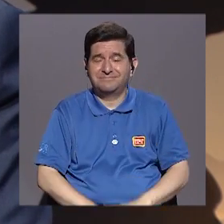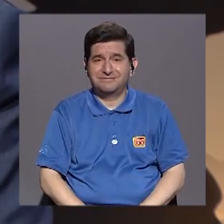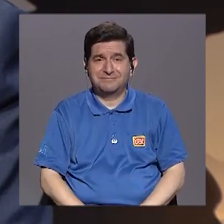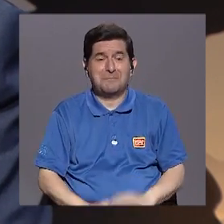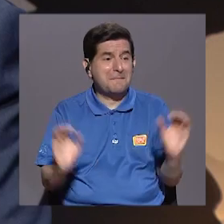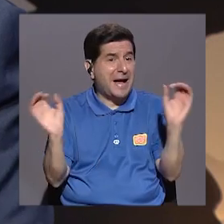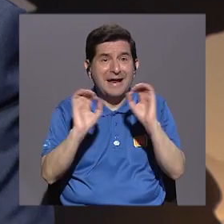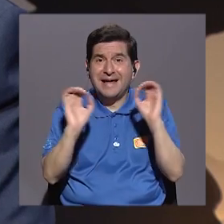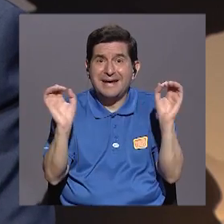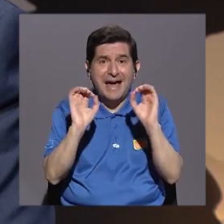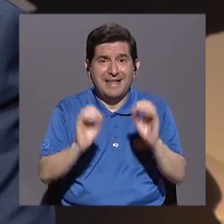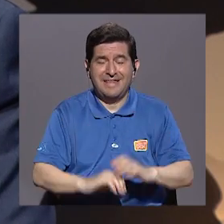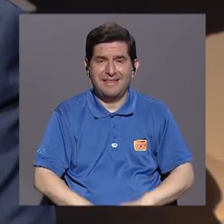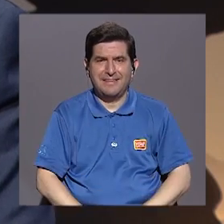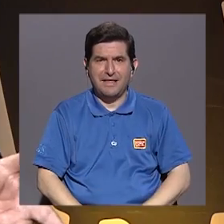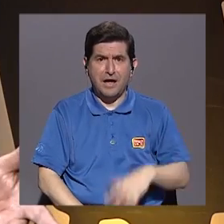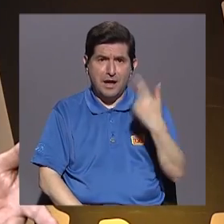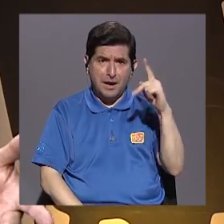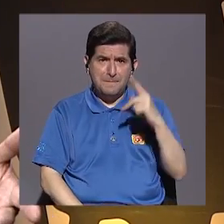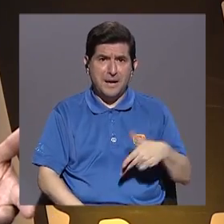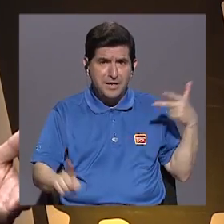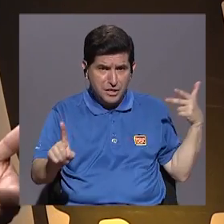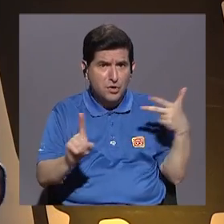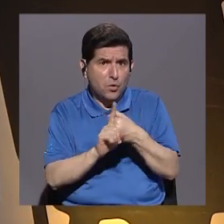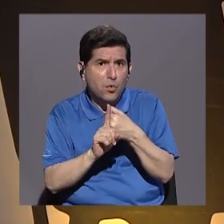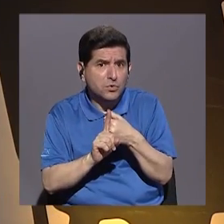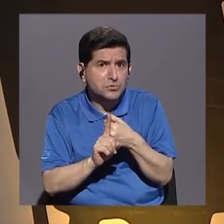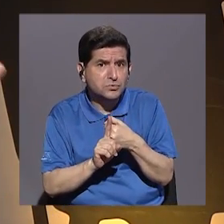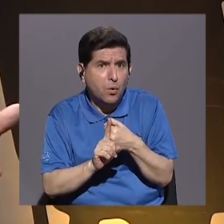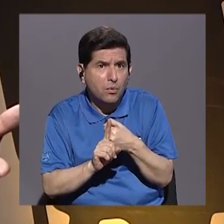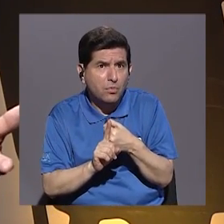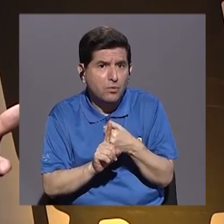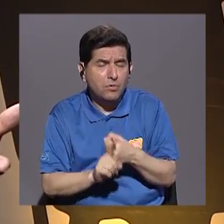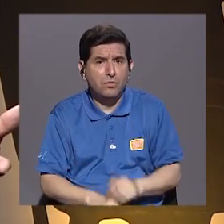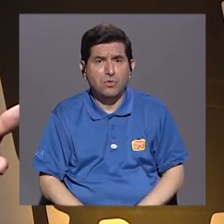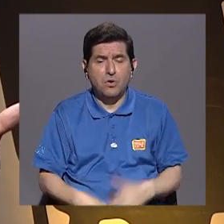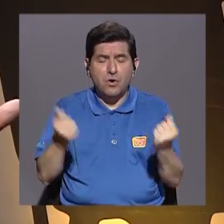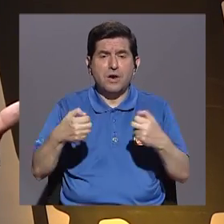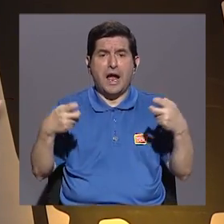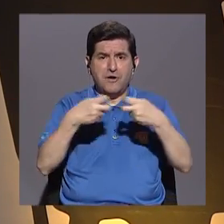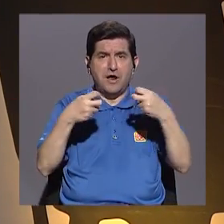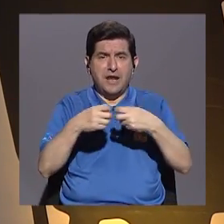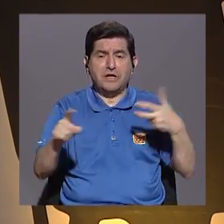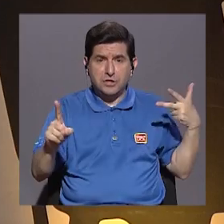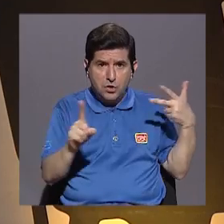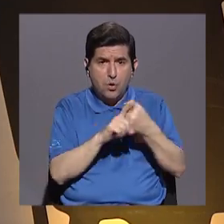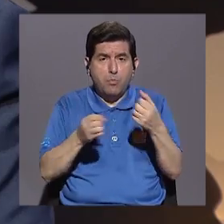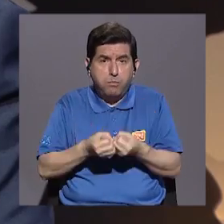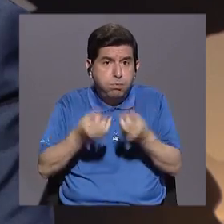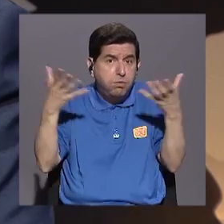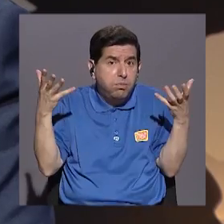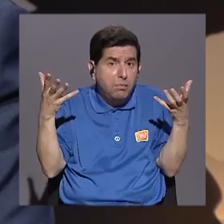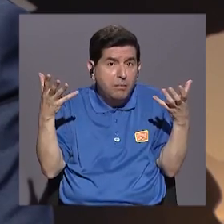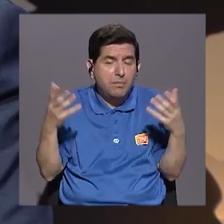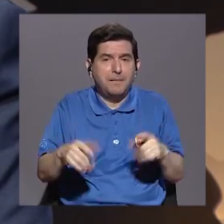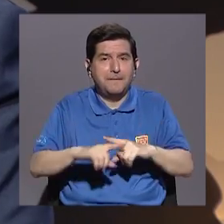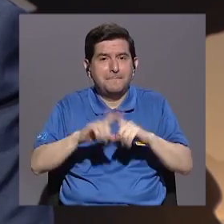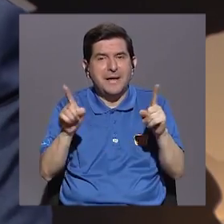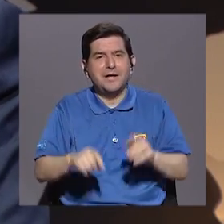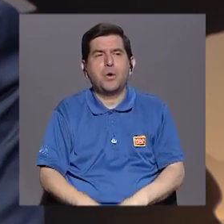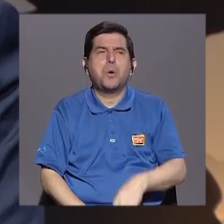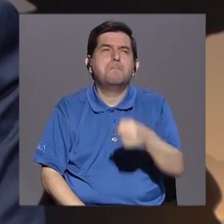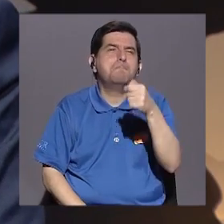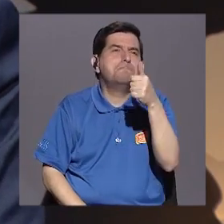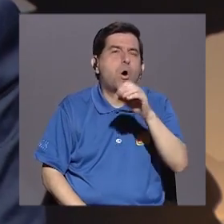para nada eso es peligroso por los accidentes es verdad porque un choque de un vehículo eléctrico puede tener explosión pero bueno